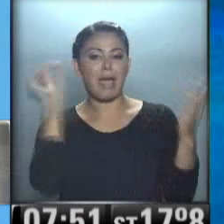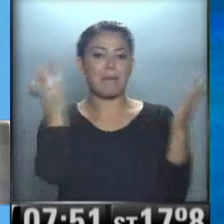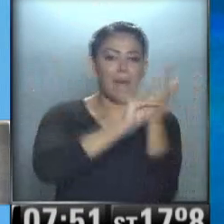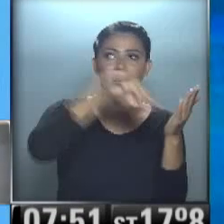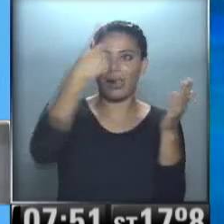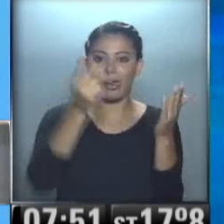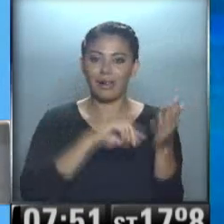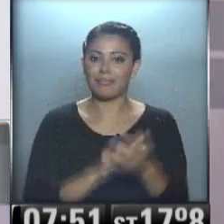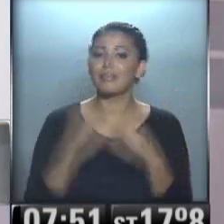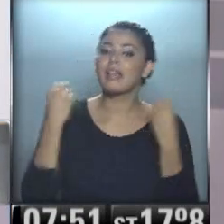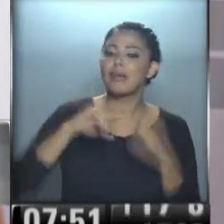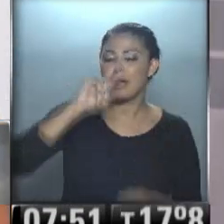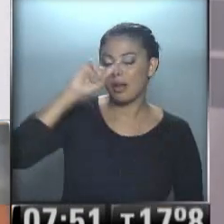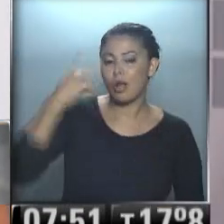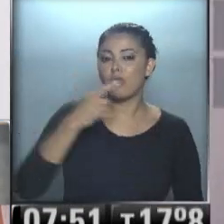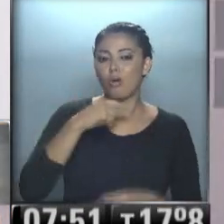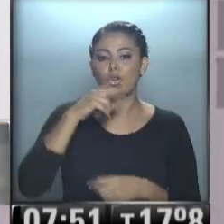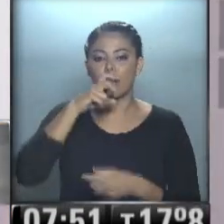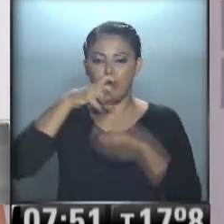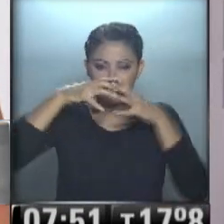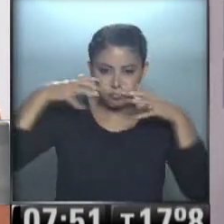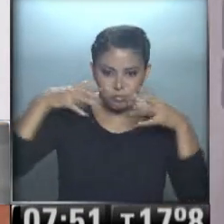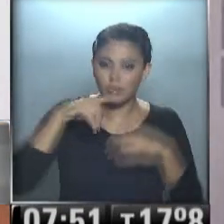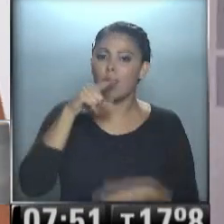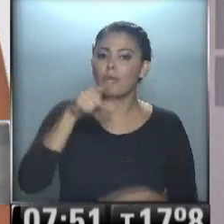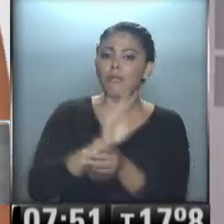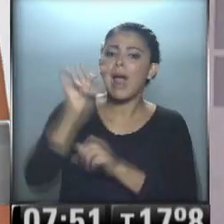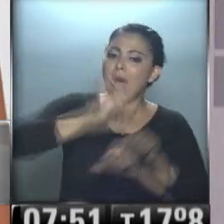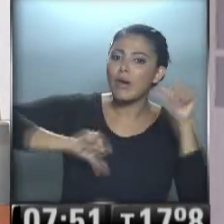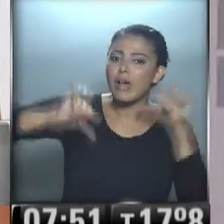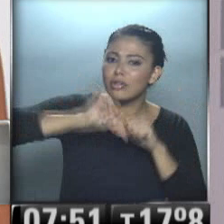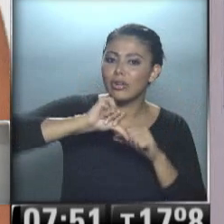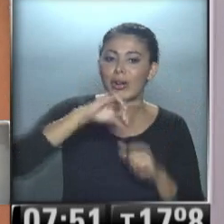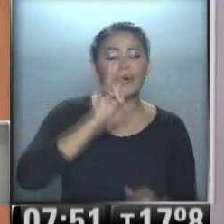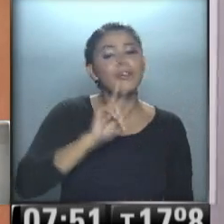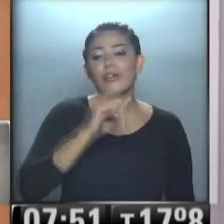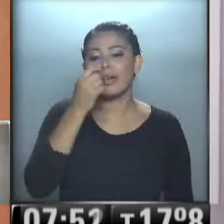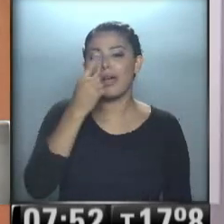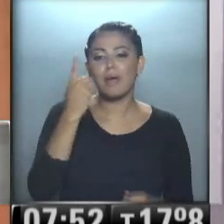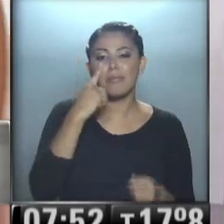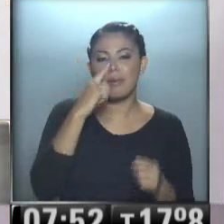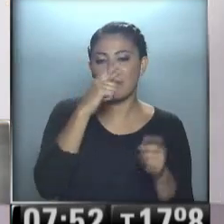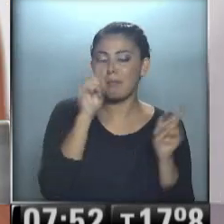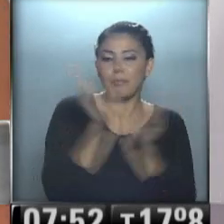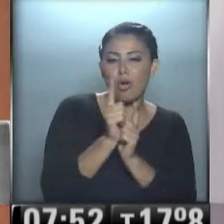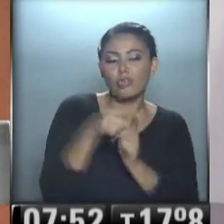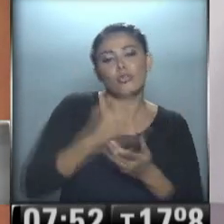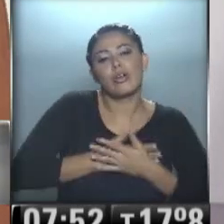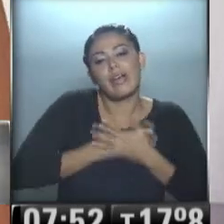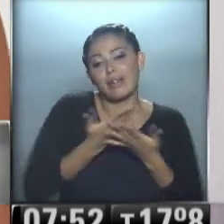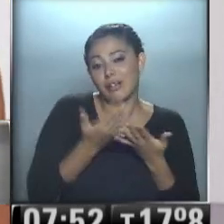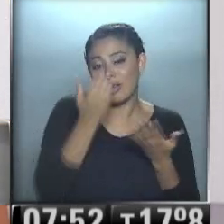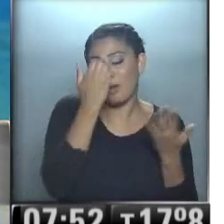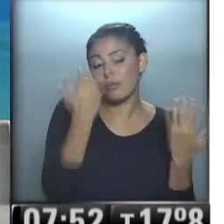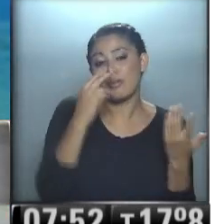Ah, también ahora tuve cobayo, ¿eh? René. Vos tenés un laboratorio, me sí, parece. No, no, es que no viven muchos esos animalitos, uno se encariña. Claro.